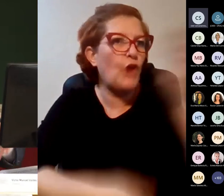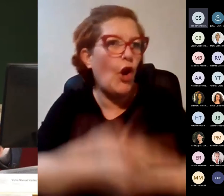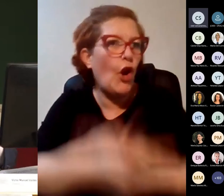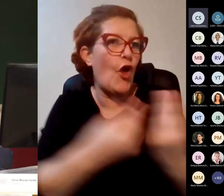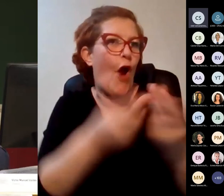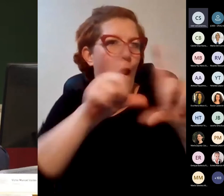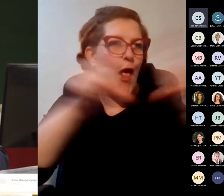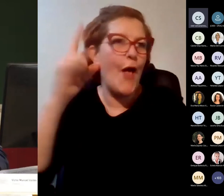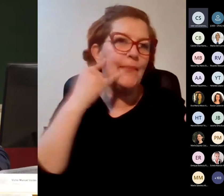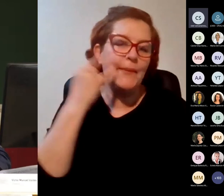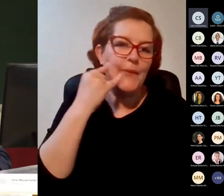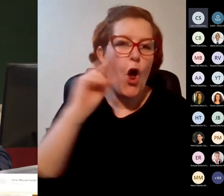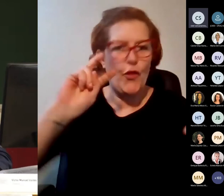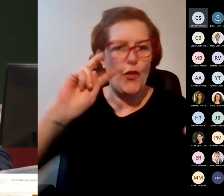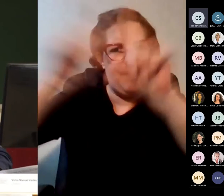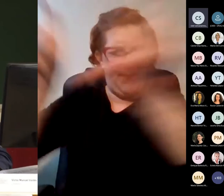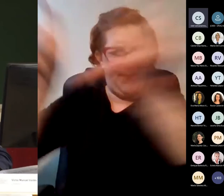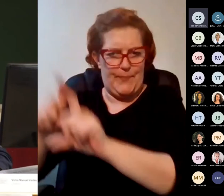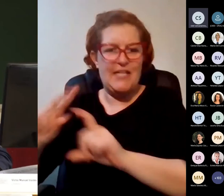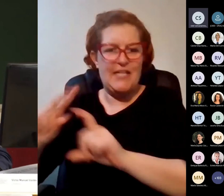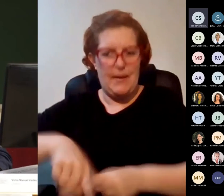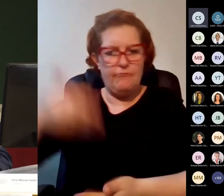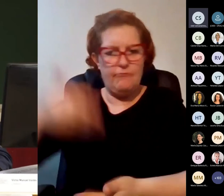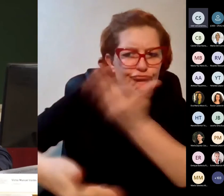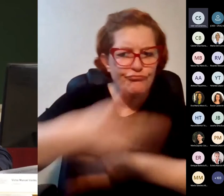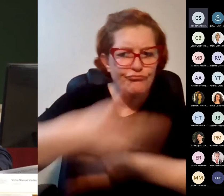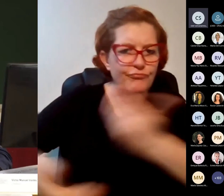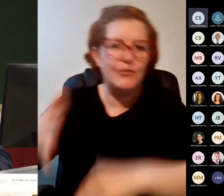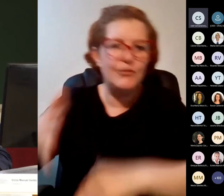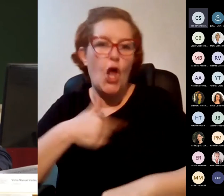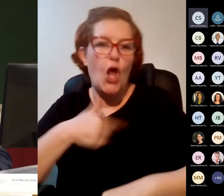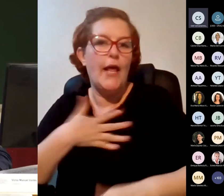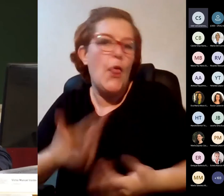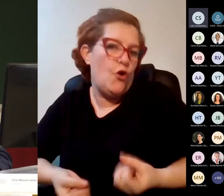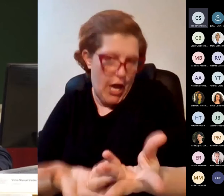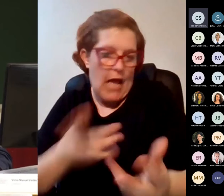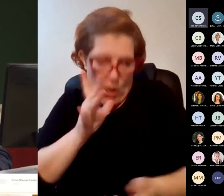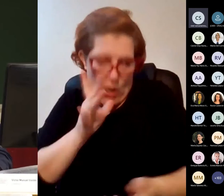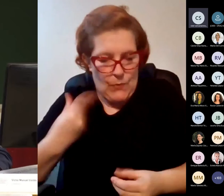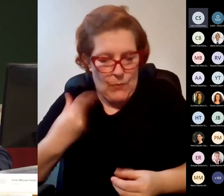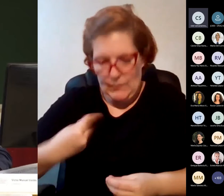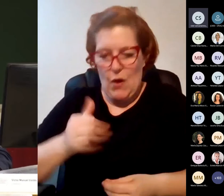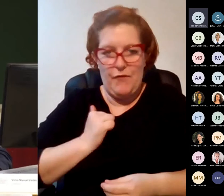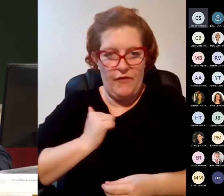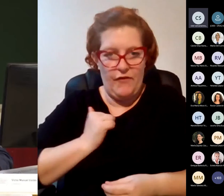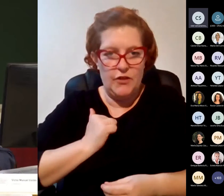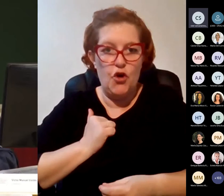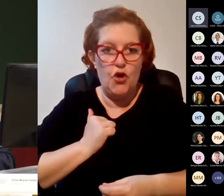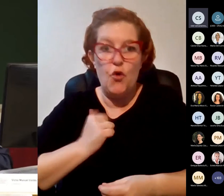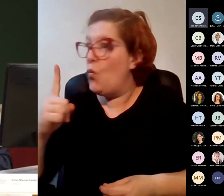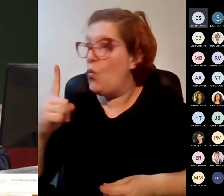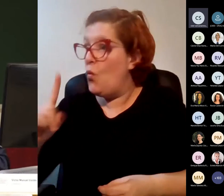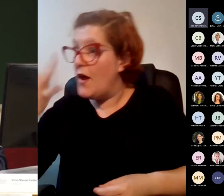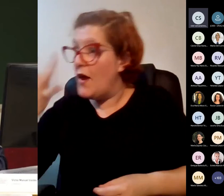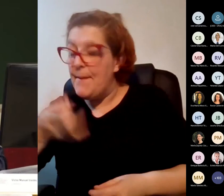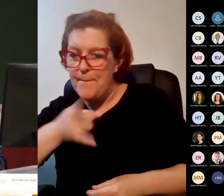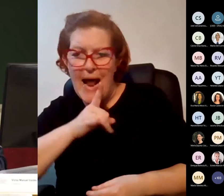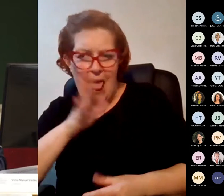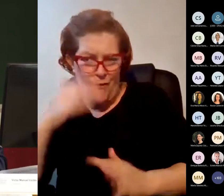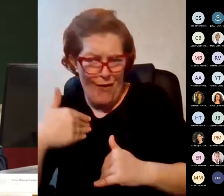hay otros pedidos de mercadeo de ciudad y esto lo que vengo a comentaros con ayuda es mala ni siquiera